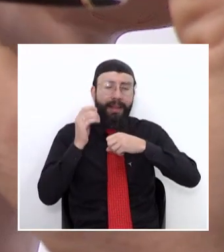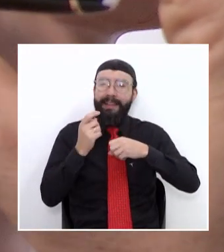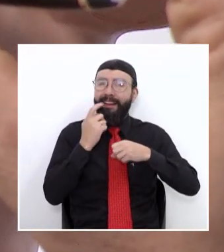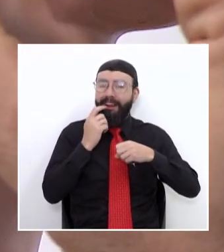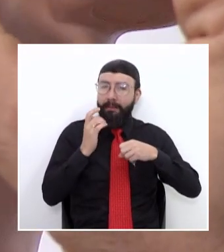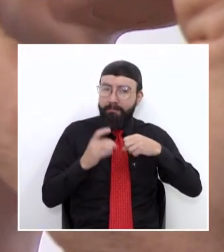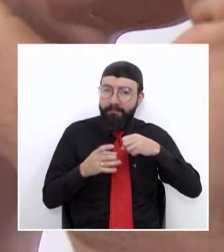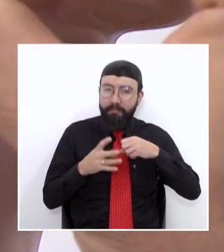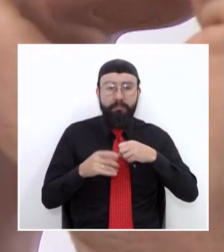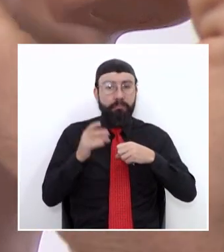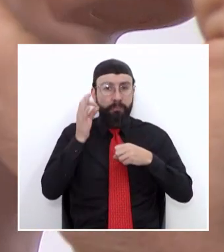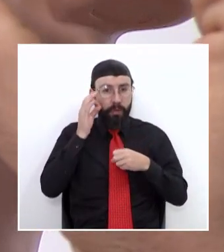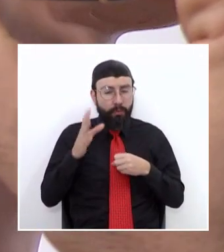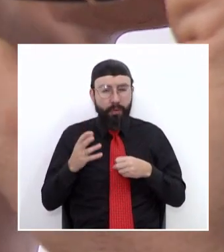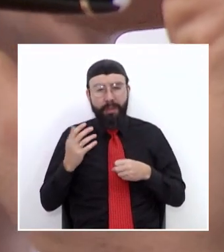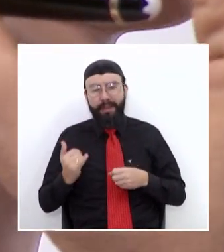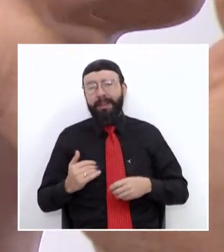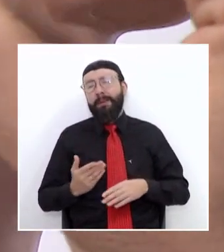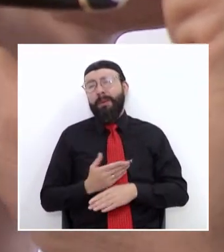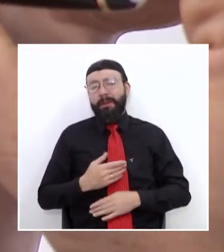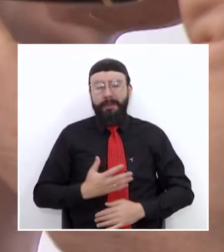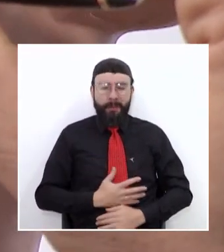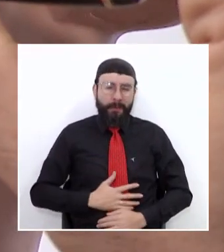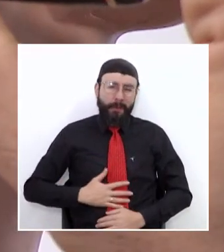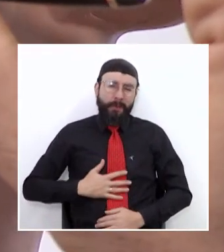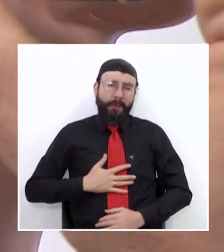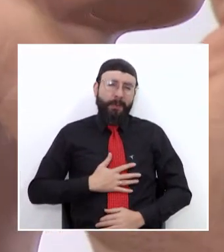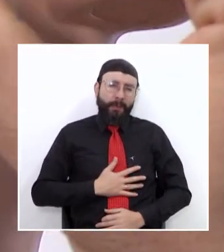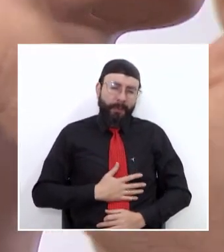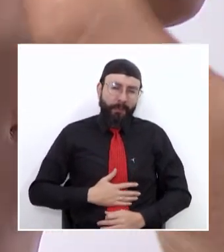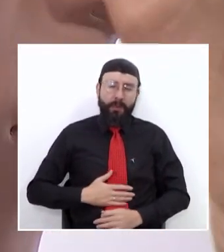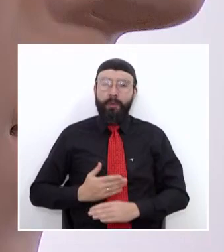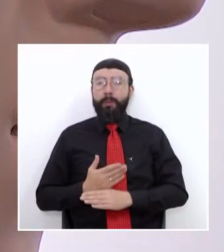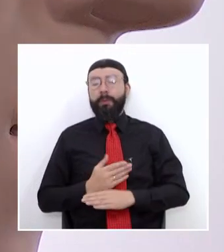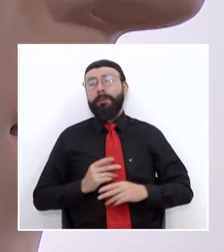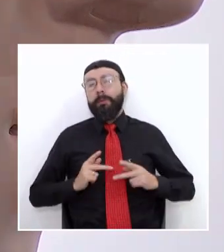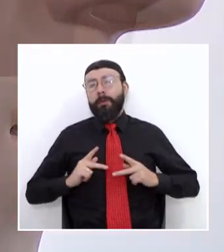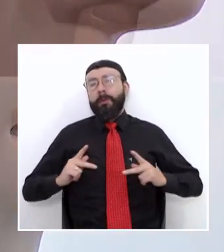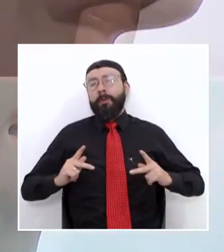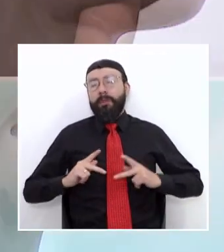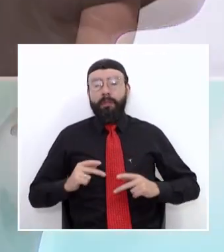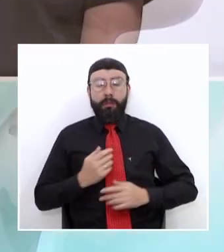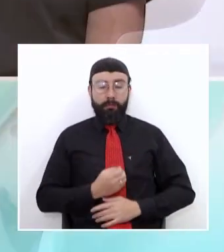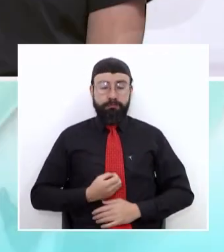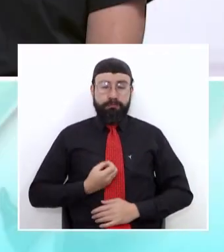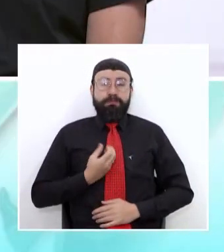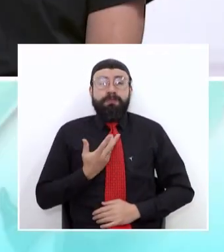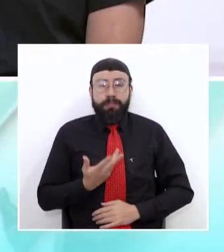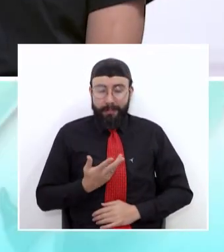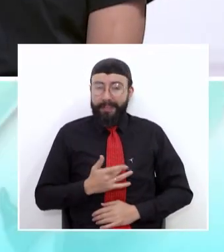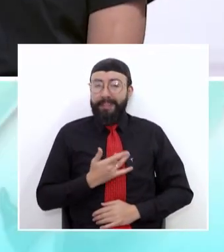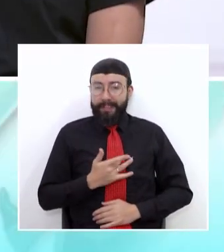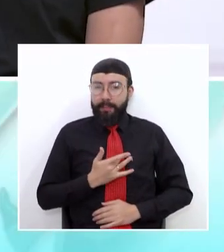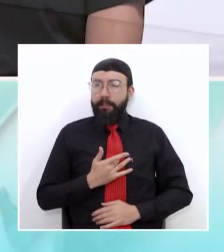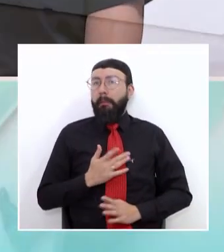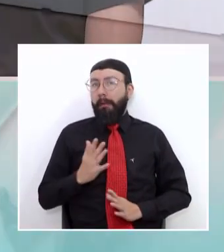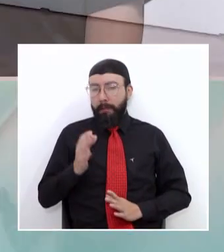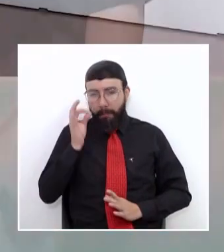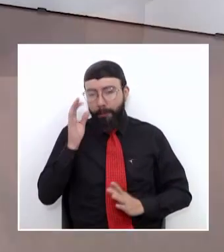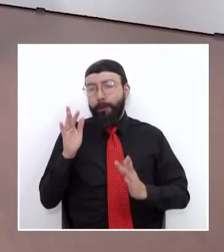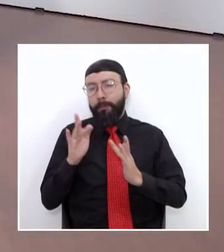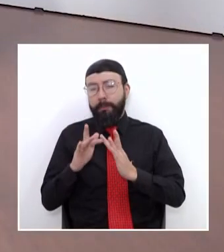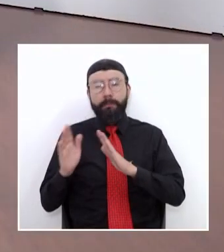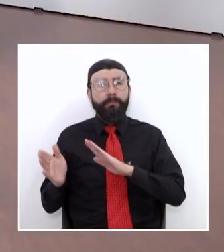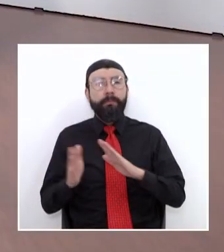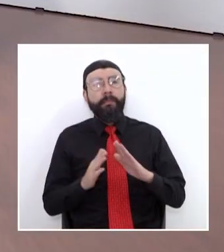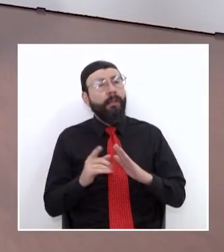estar alteraciones gastrointestinales, alteraciones pulmonares, náuseas. Veamos este caso clínico para que ustedes vayan